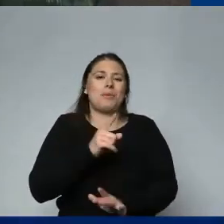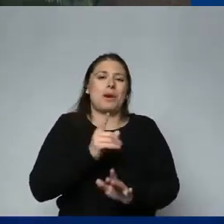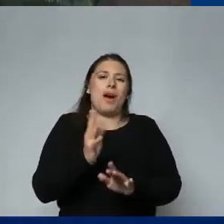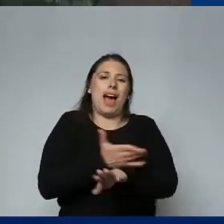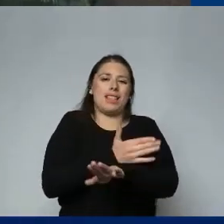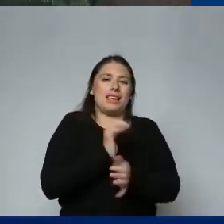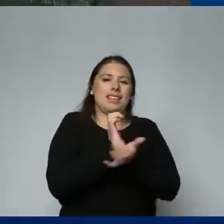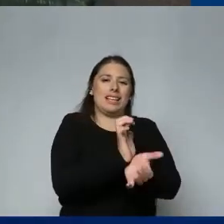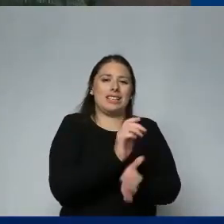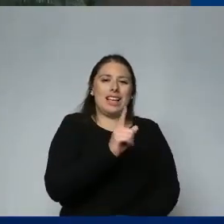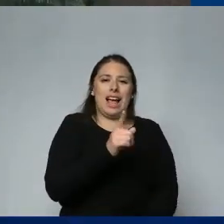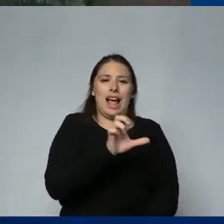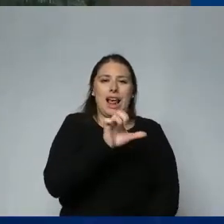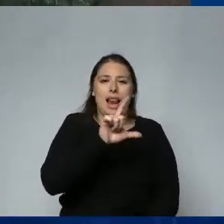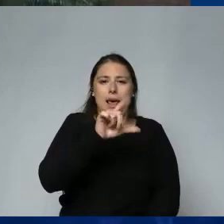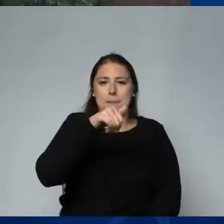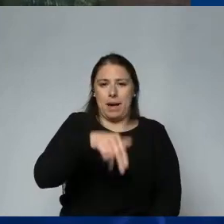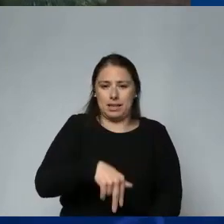habría que